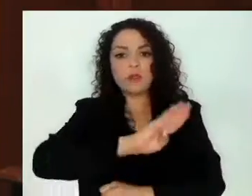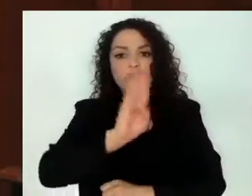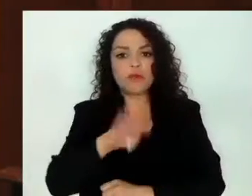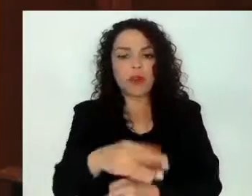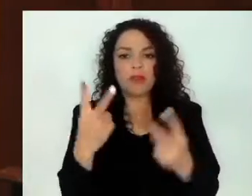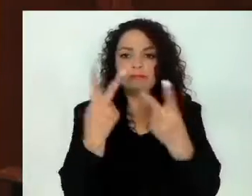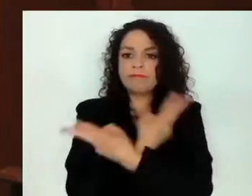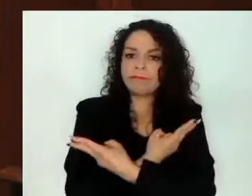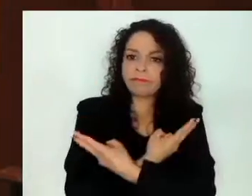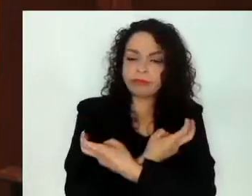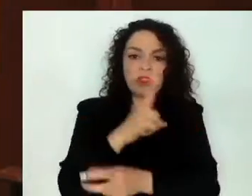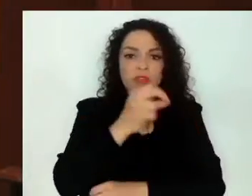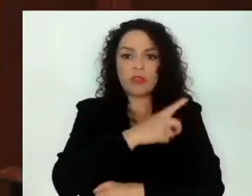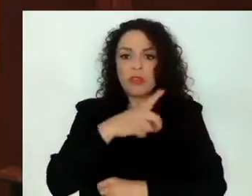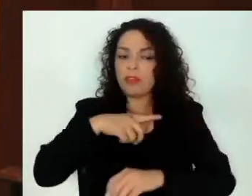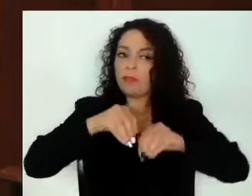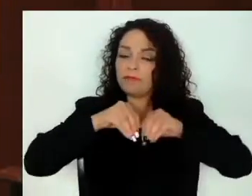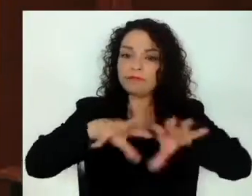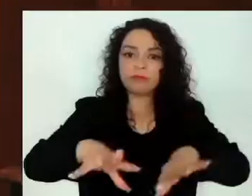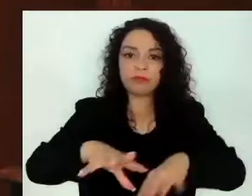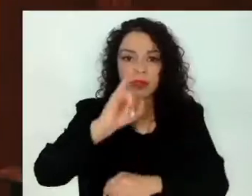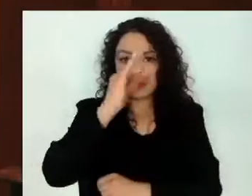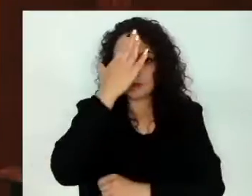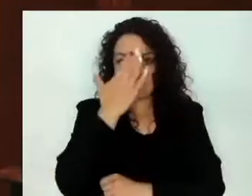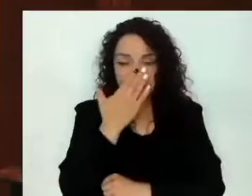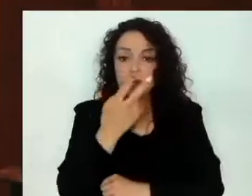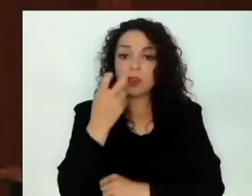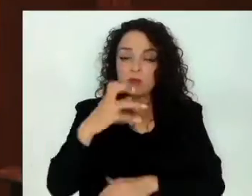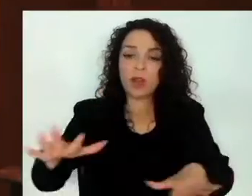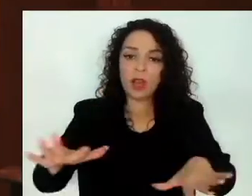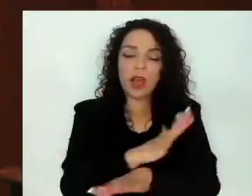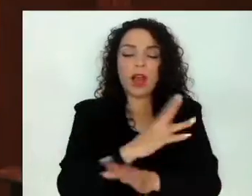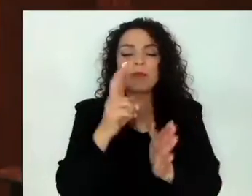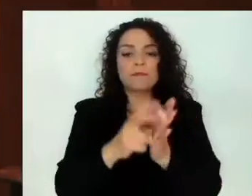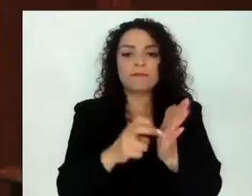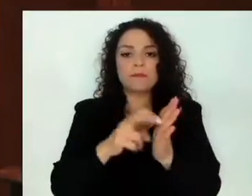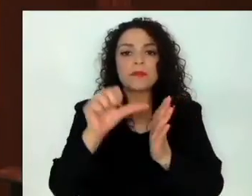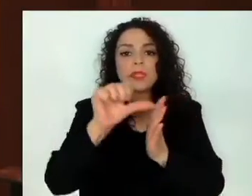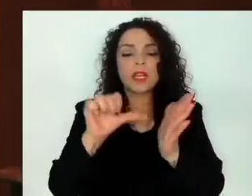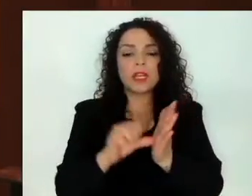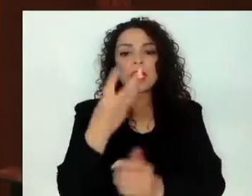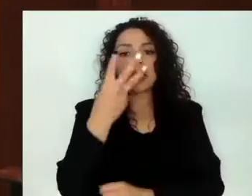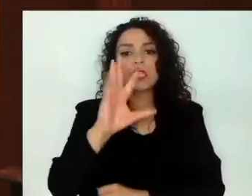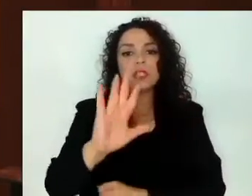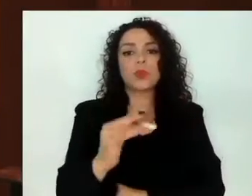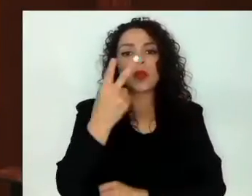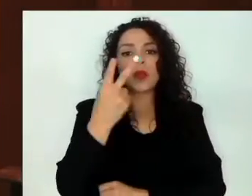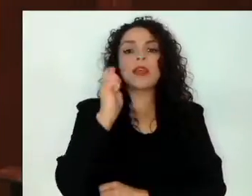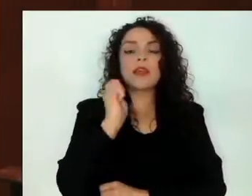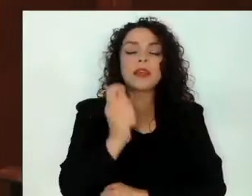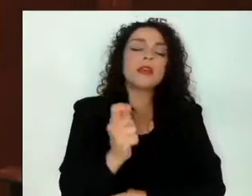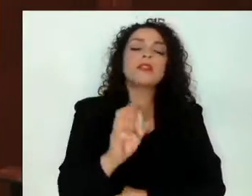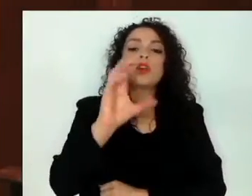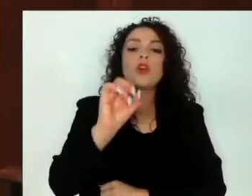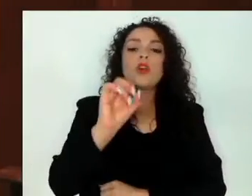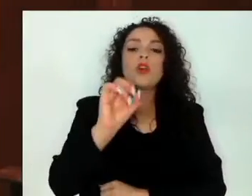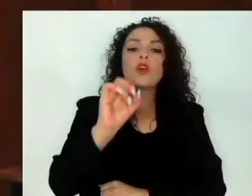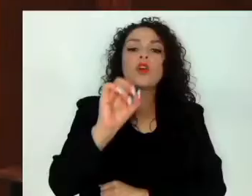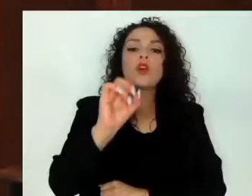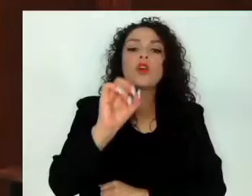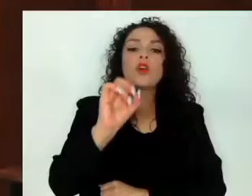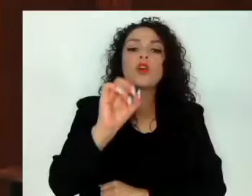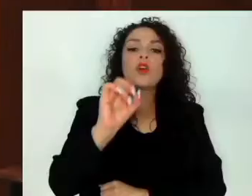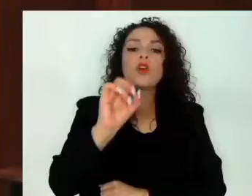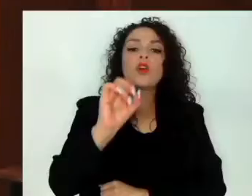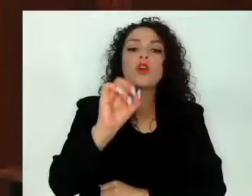Iniciativa con proyecto de decreto por el que se reforma el artículo 353 del Código Penal del Estado de México, presentada